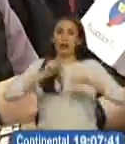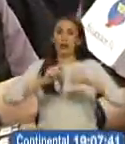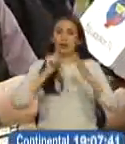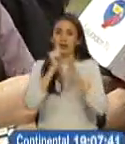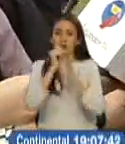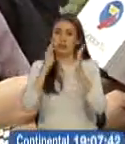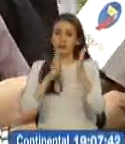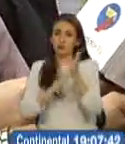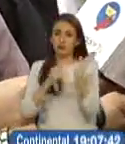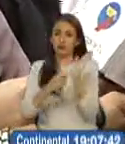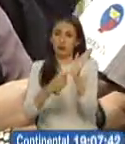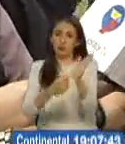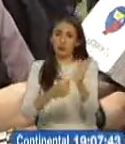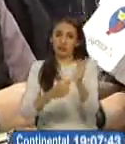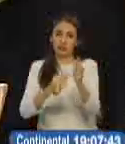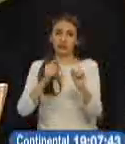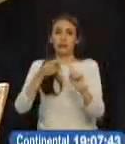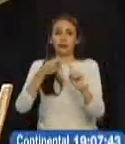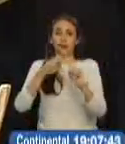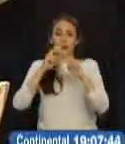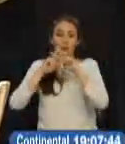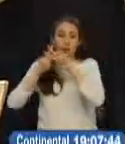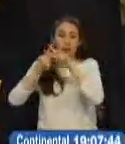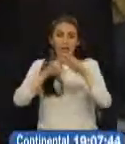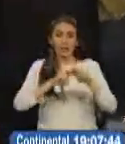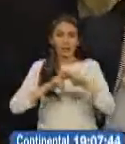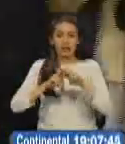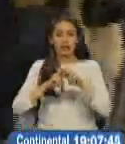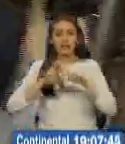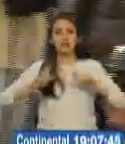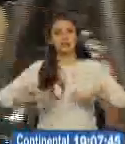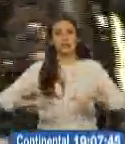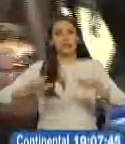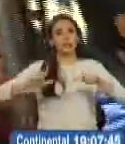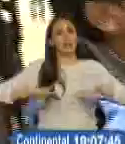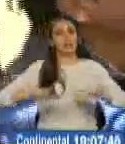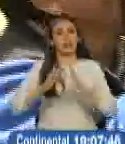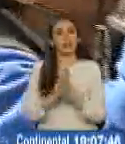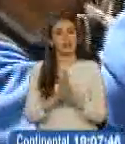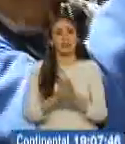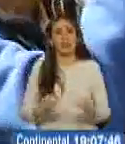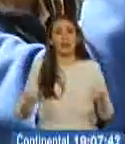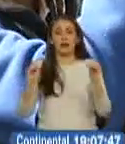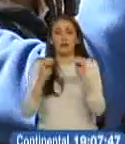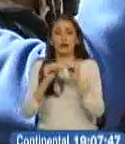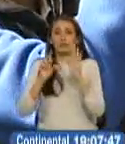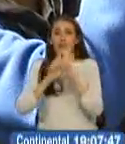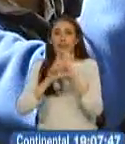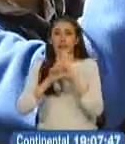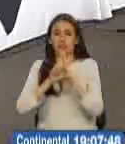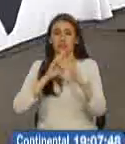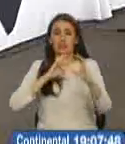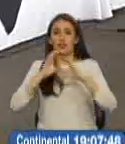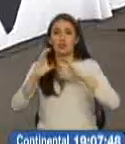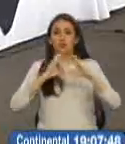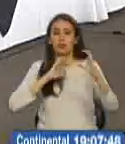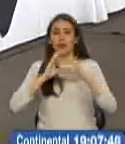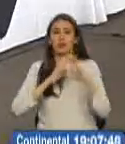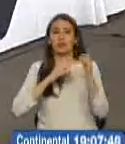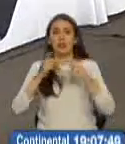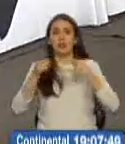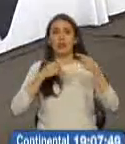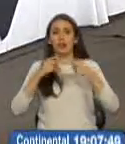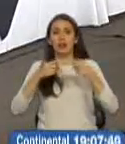presidente Moreno, no nos podremos adelantar. Con referencia a más reformas que puedan ser aplicadas a la Ley Orgánica de Comunicación, el jefe de